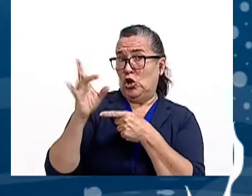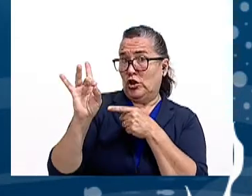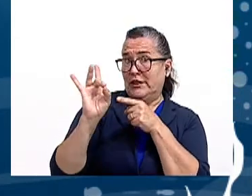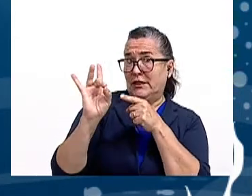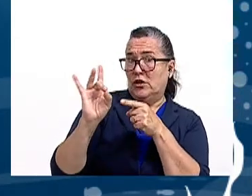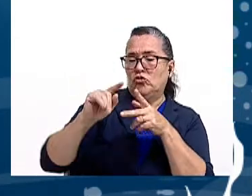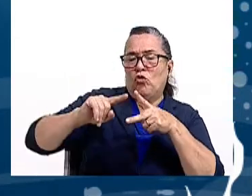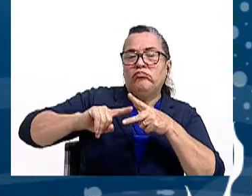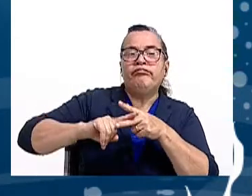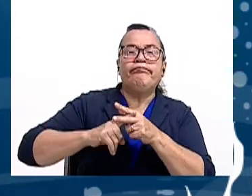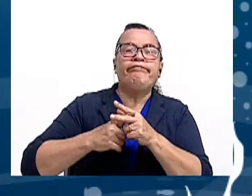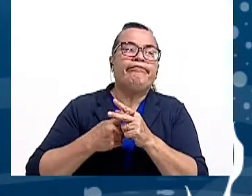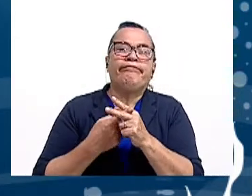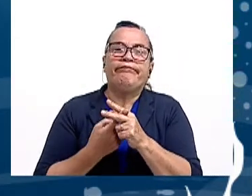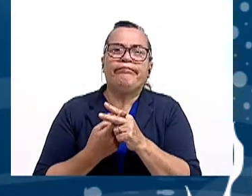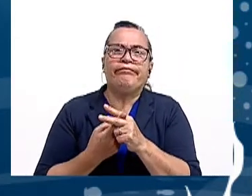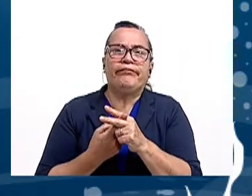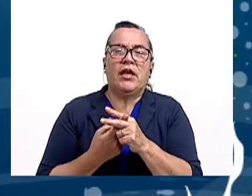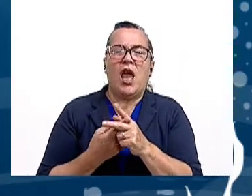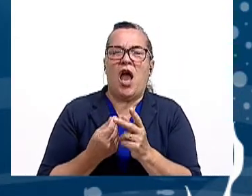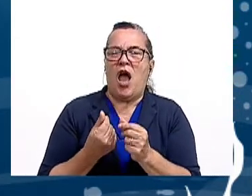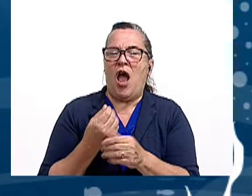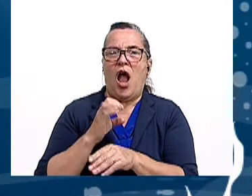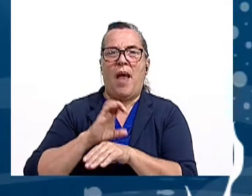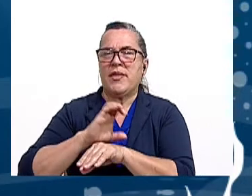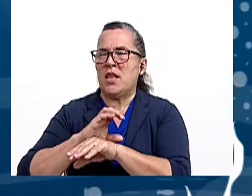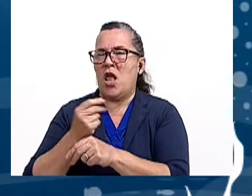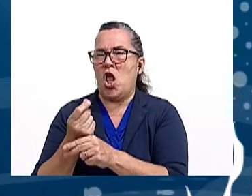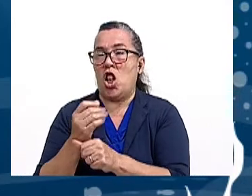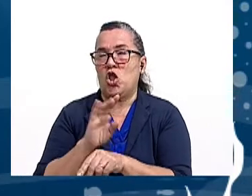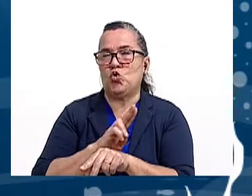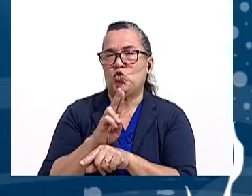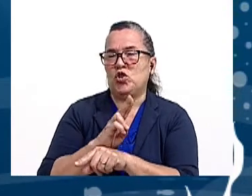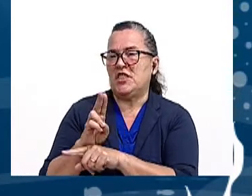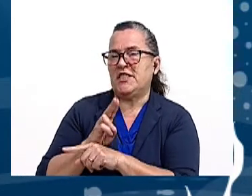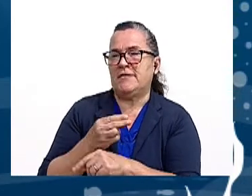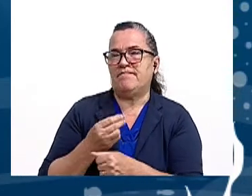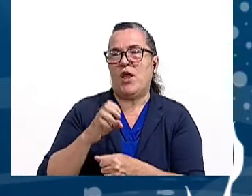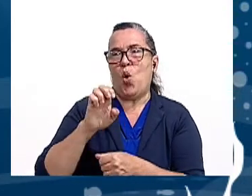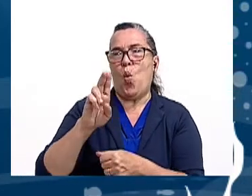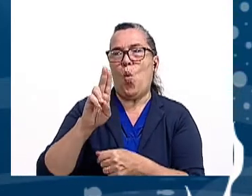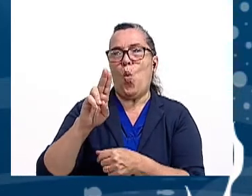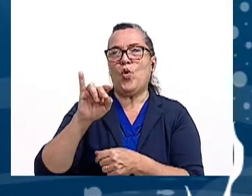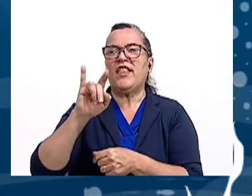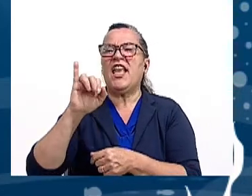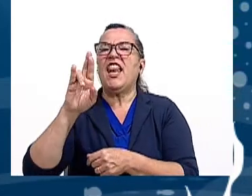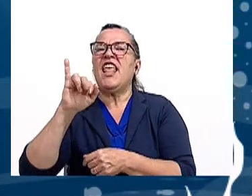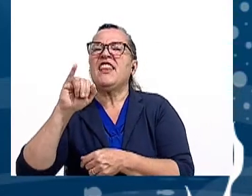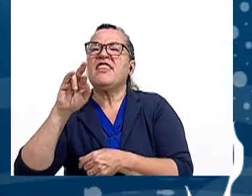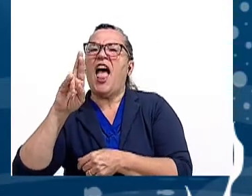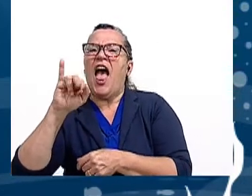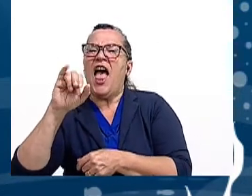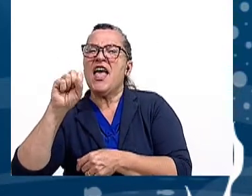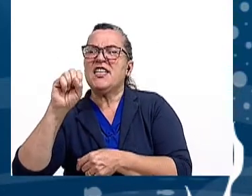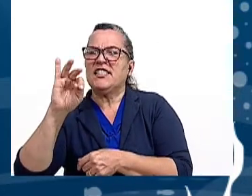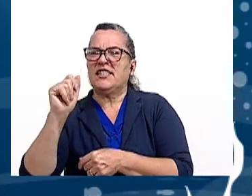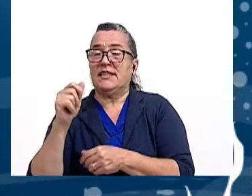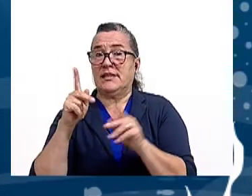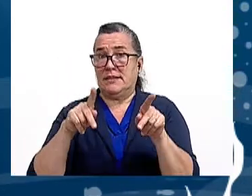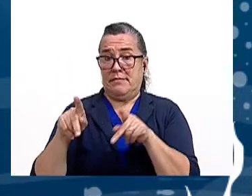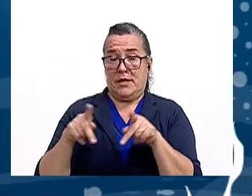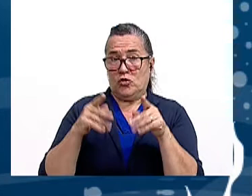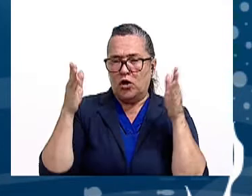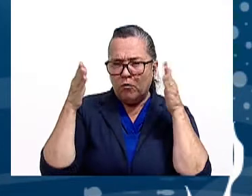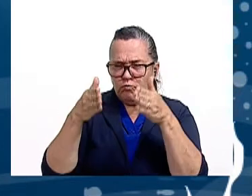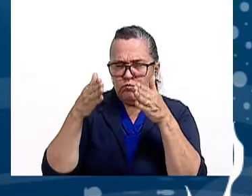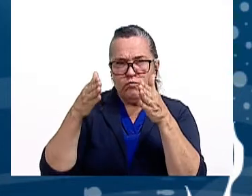un espíritu utilitarista. ¿A qué me refiero con esto? Bueno, en que las personas se centraban